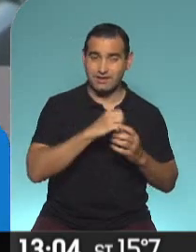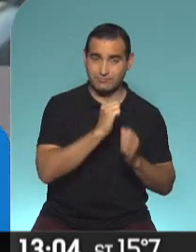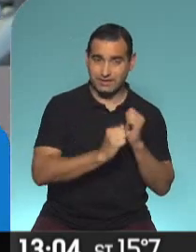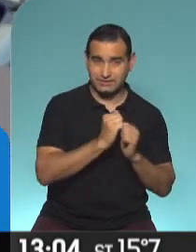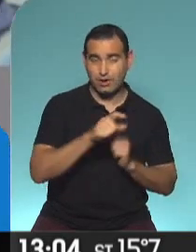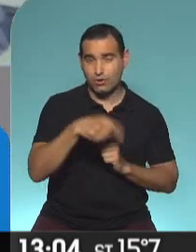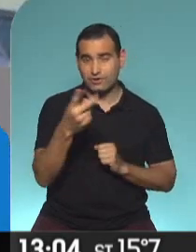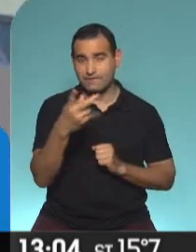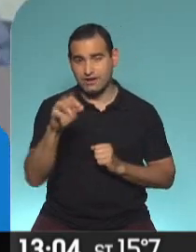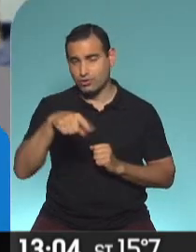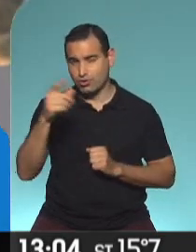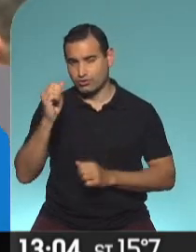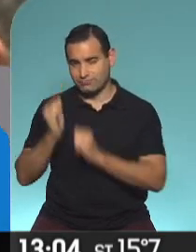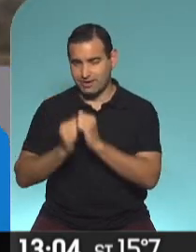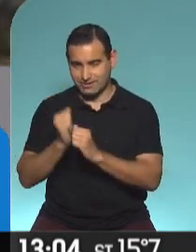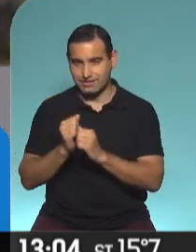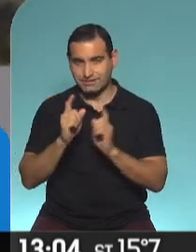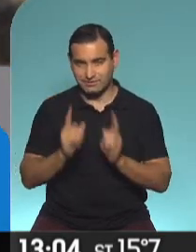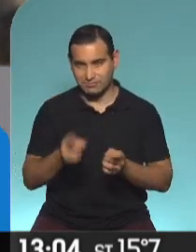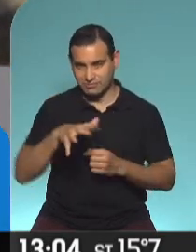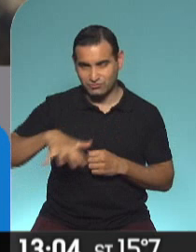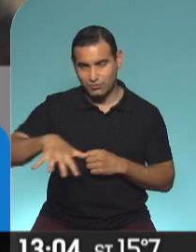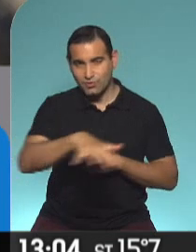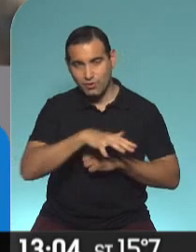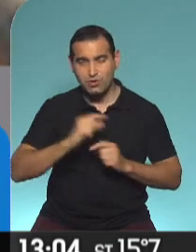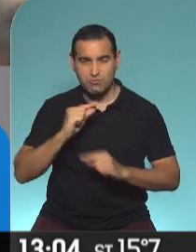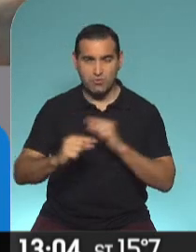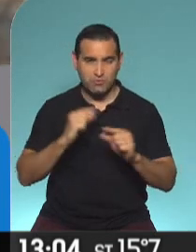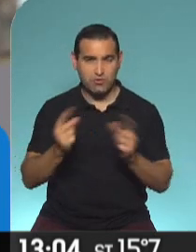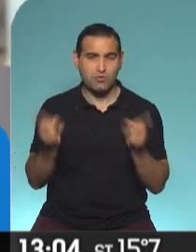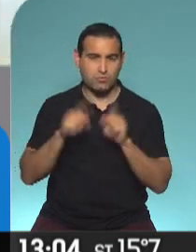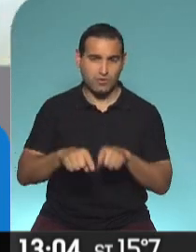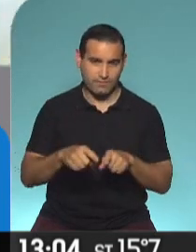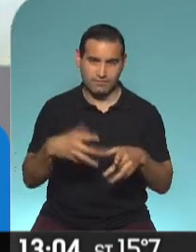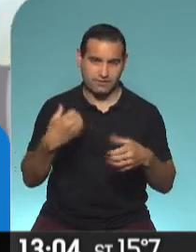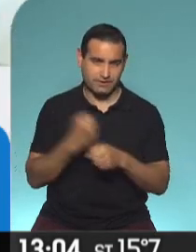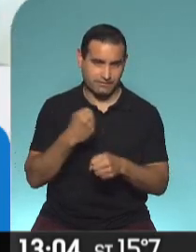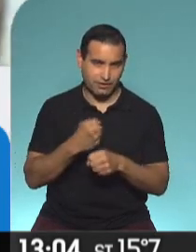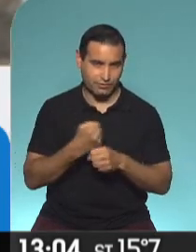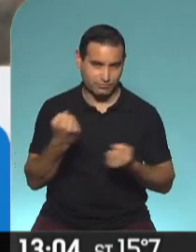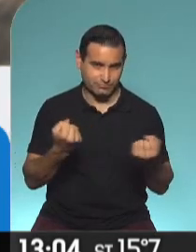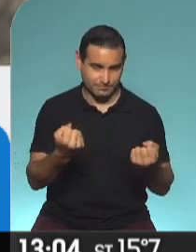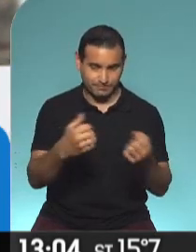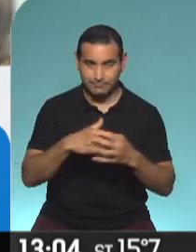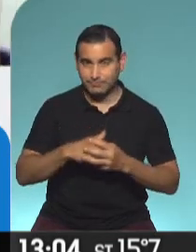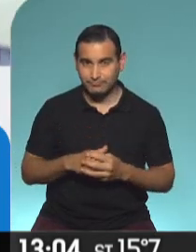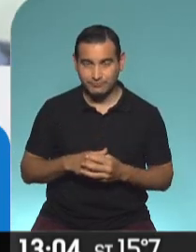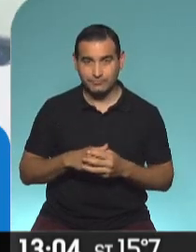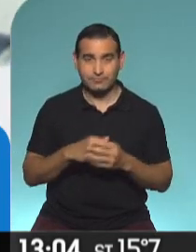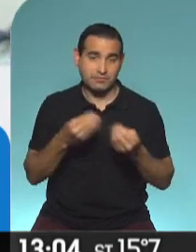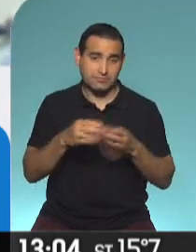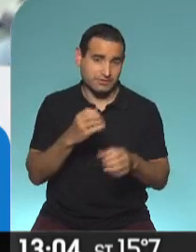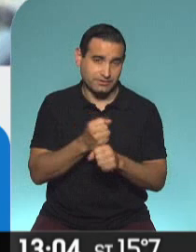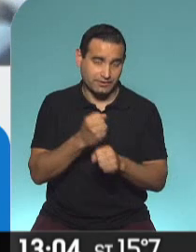empresa, y otras 20 a otra empresa también zonal, van a ir lentamente retomando su natural movimiento, es decir, van a comenzar